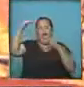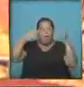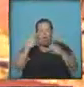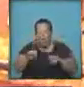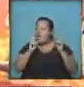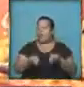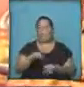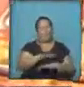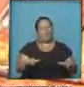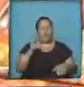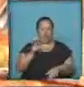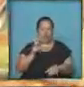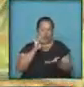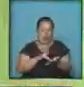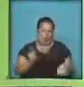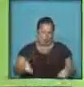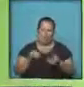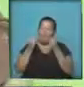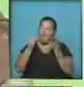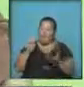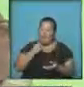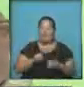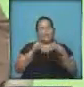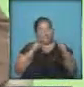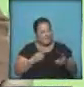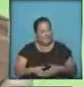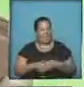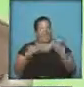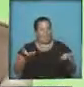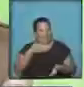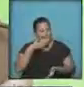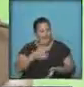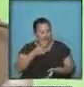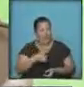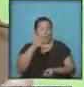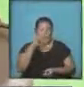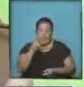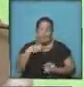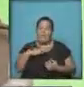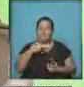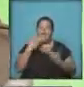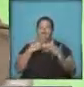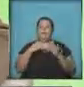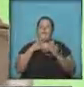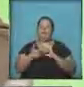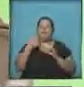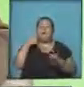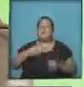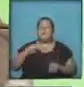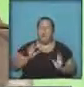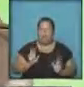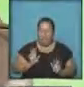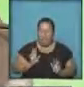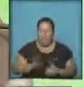controlen, no deberían ni siquiera de estar cerca, ¿no? ¿Cómo le va? Buen día. Buen día. Bueno, es cierto. En primer lugar, habría que hablar de las condiciones de seguridad.